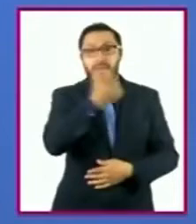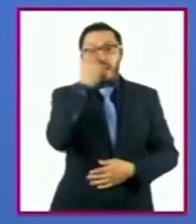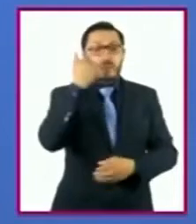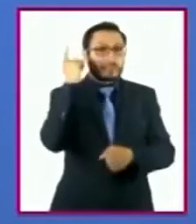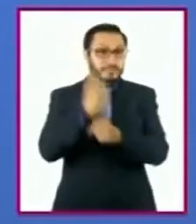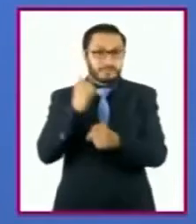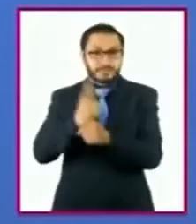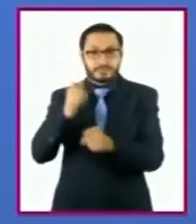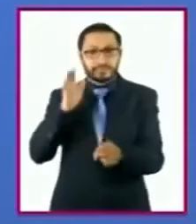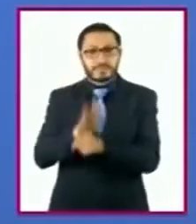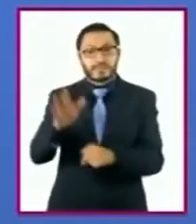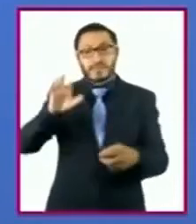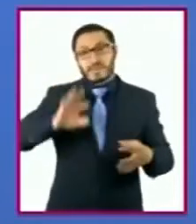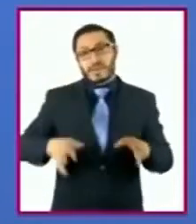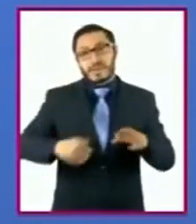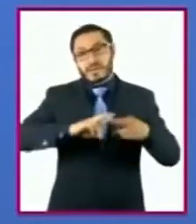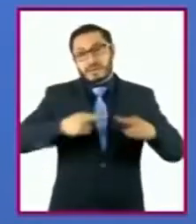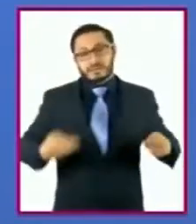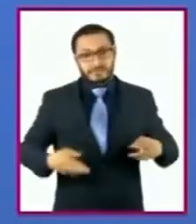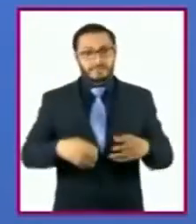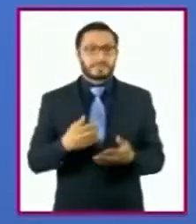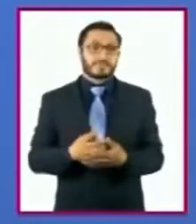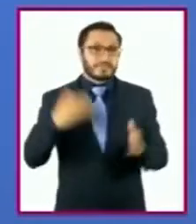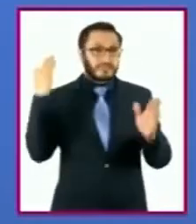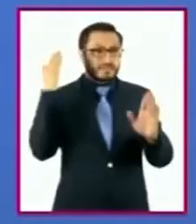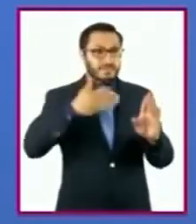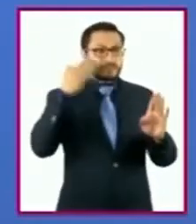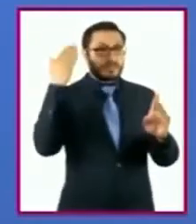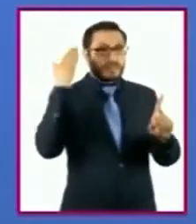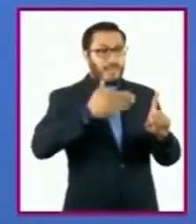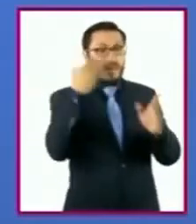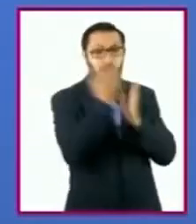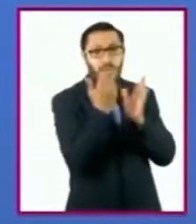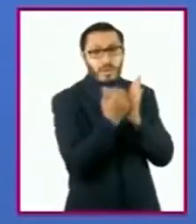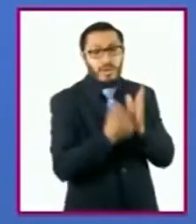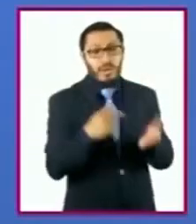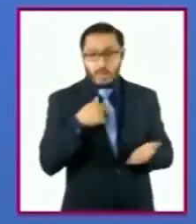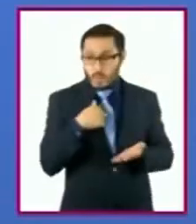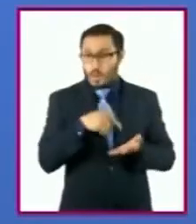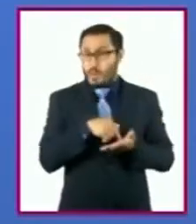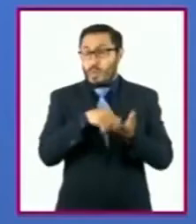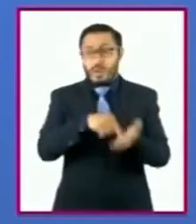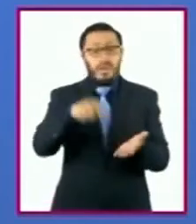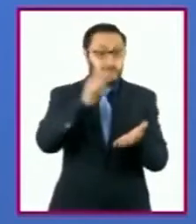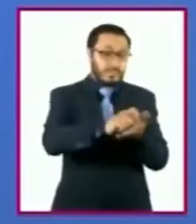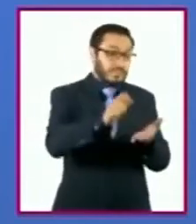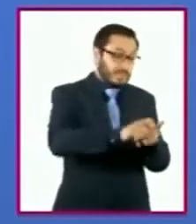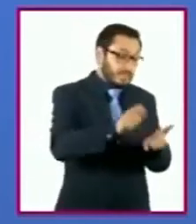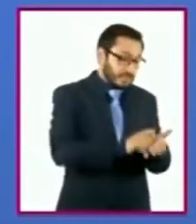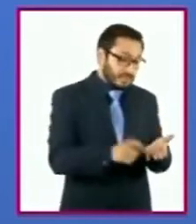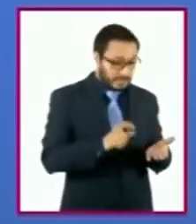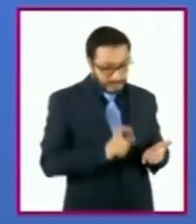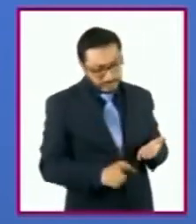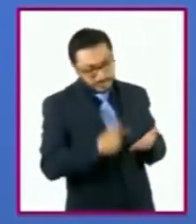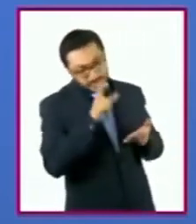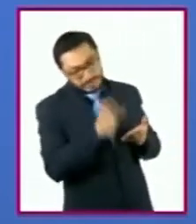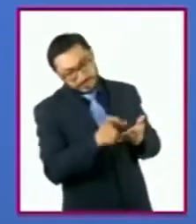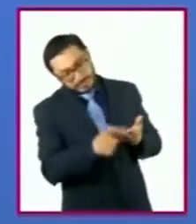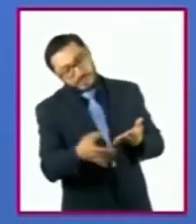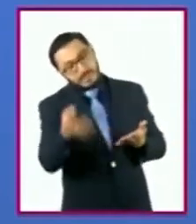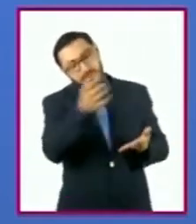con qué ámbitos se relacionan las aspiraciones que anotaron, les propongo que escriban delante de la oración,